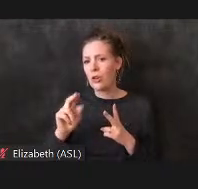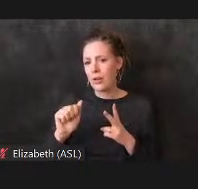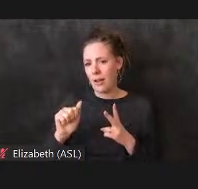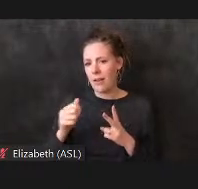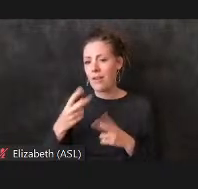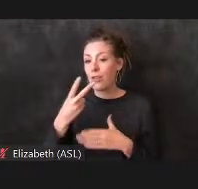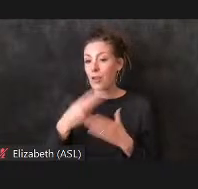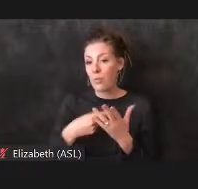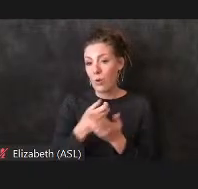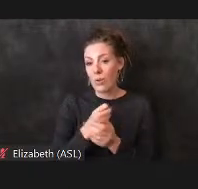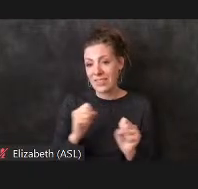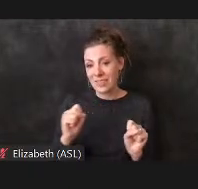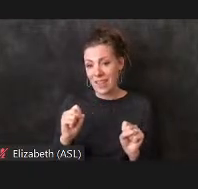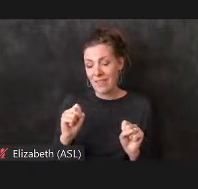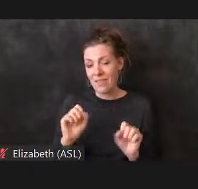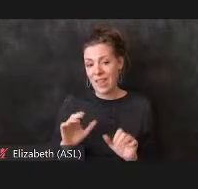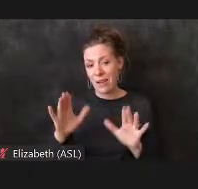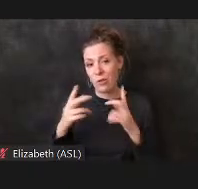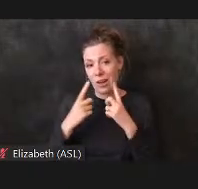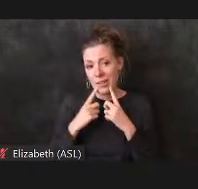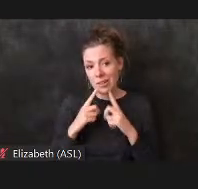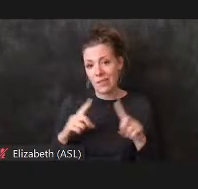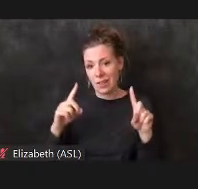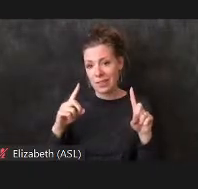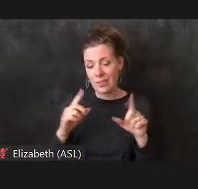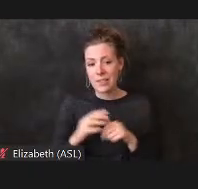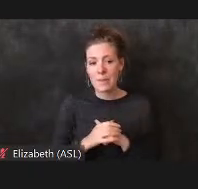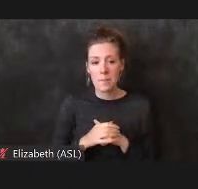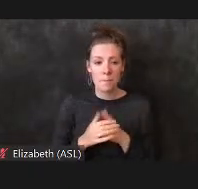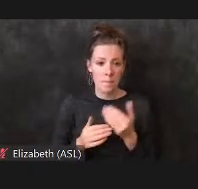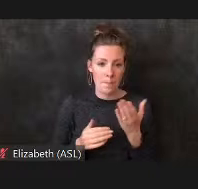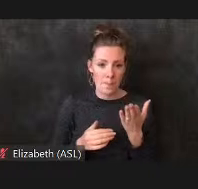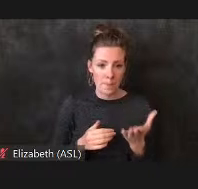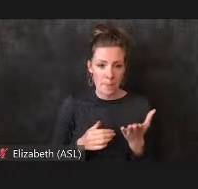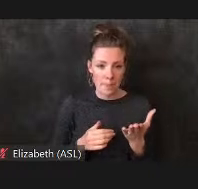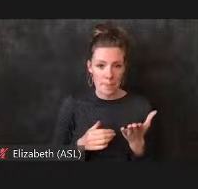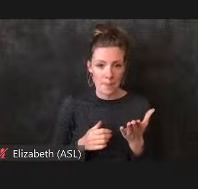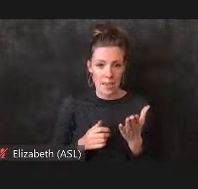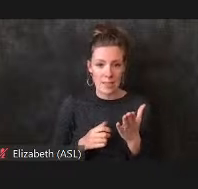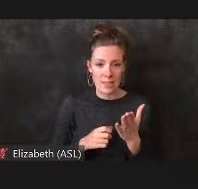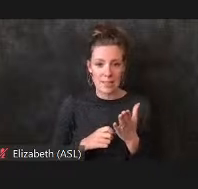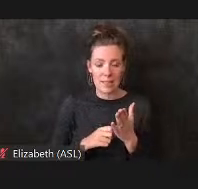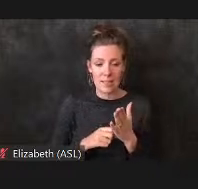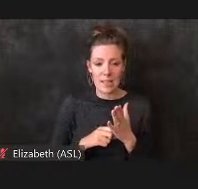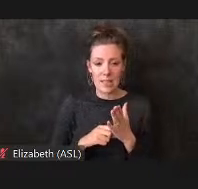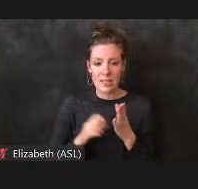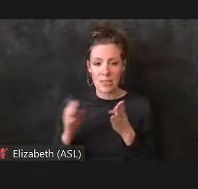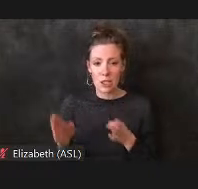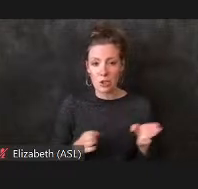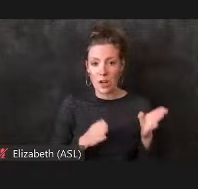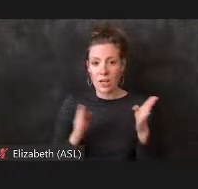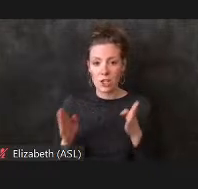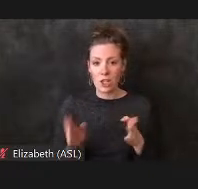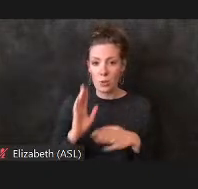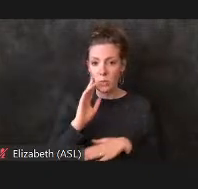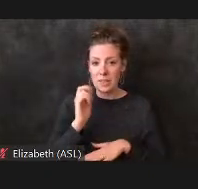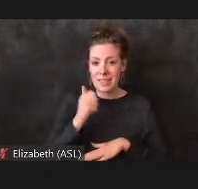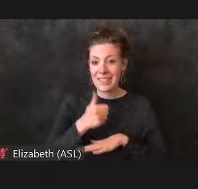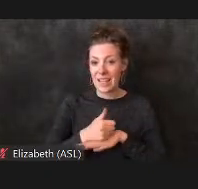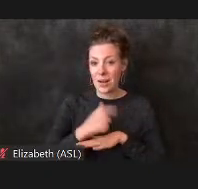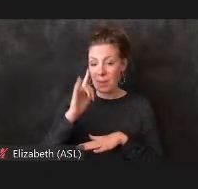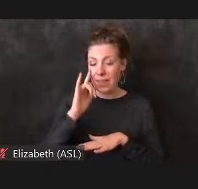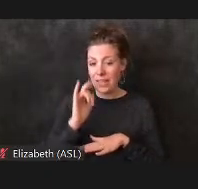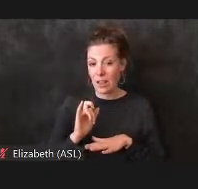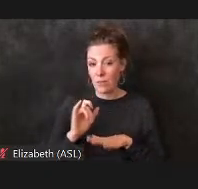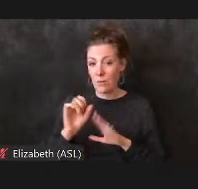Las dos vacunas son seguras y tienen buena efectividad.